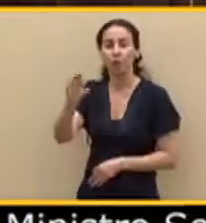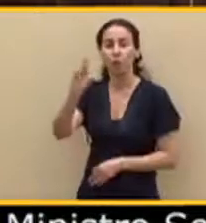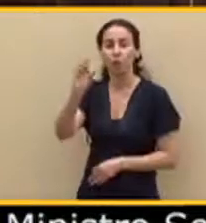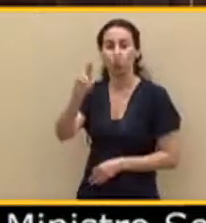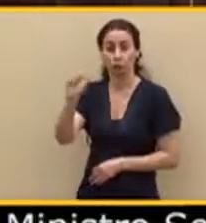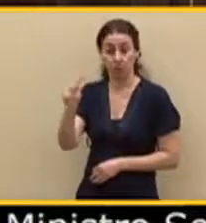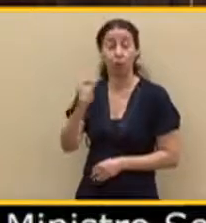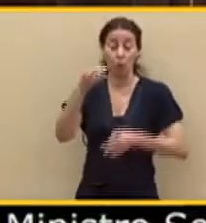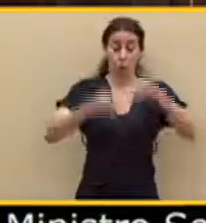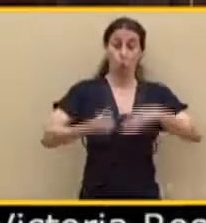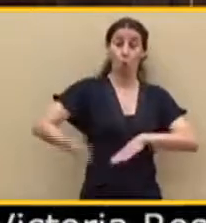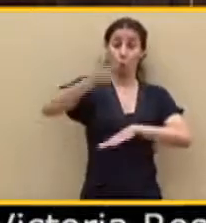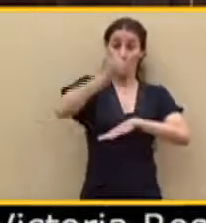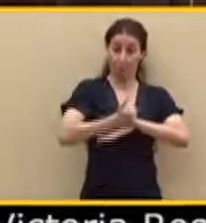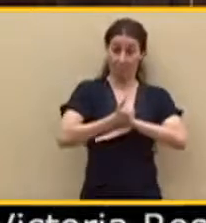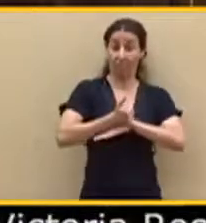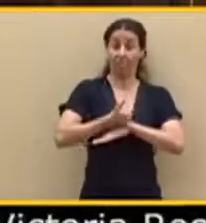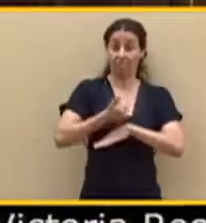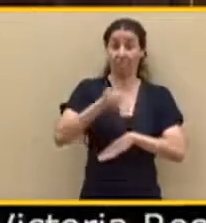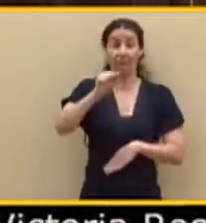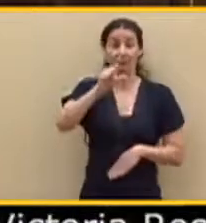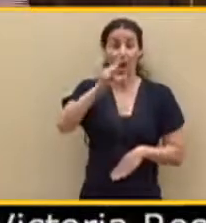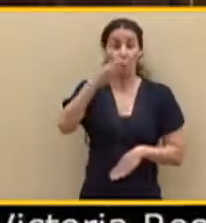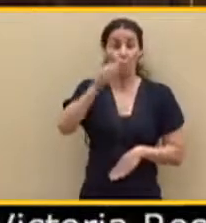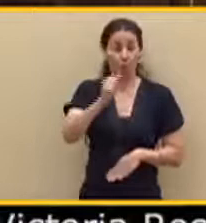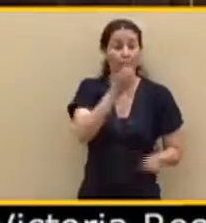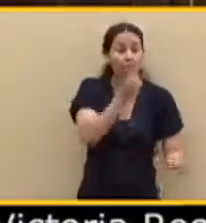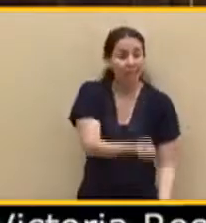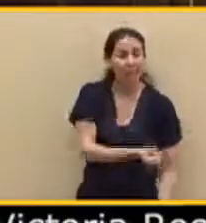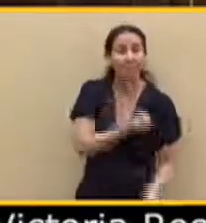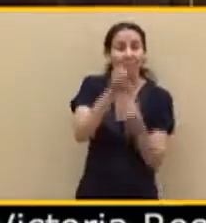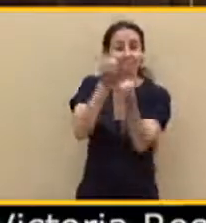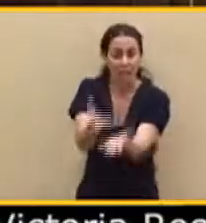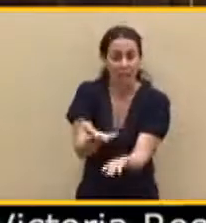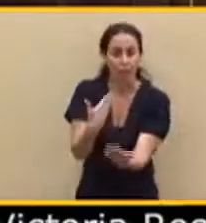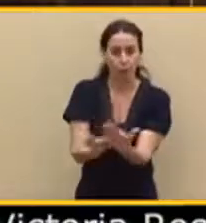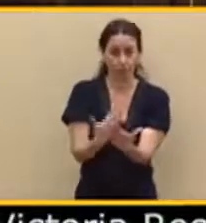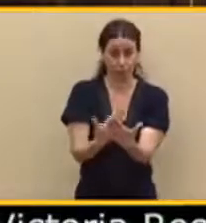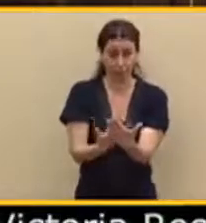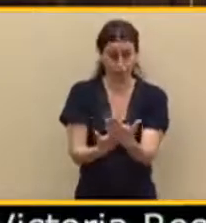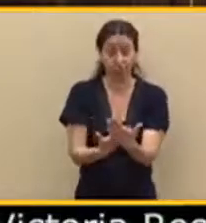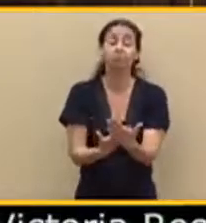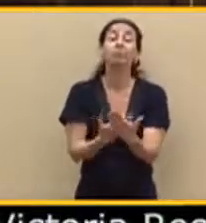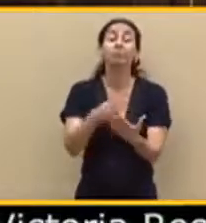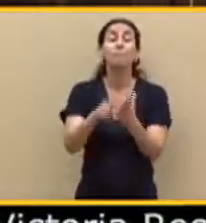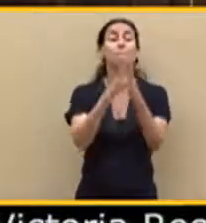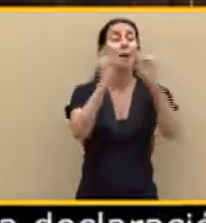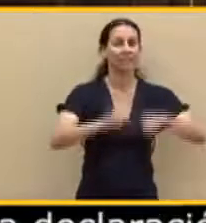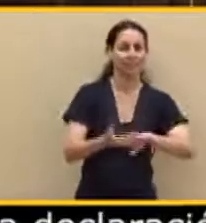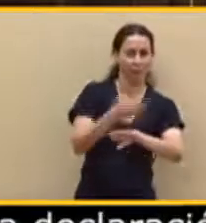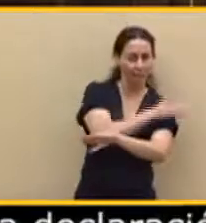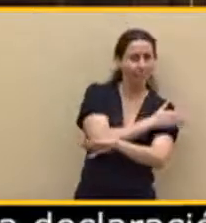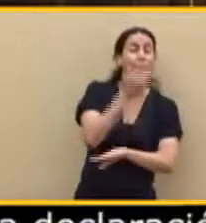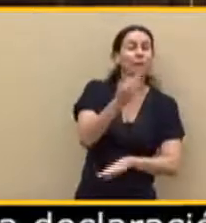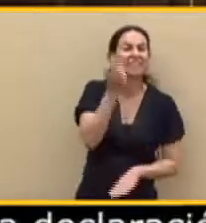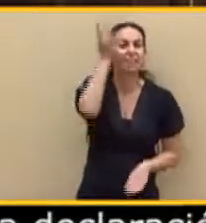juez Salvador Alba, presentaba una declaración con un empresario, Miguel Ángel Ramírez, una declaración pactada e inventada. El